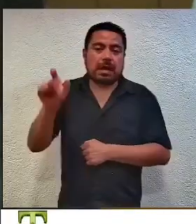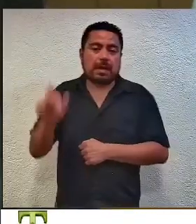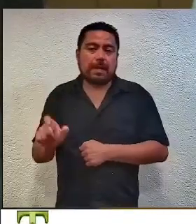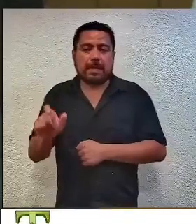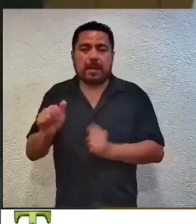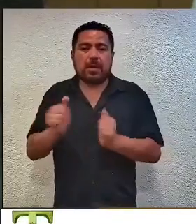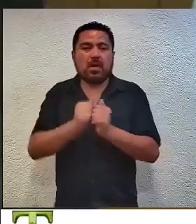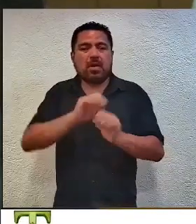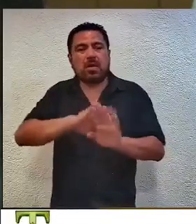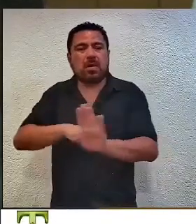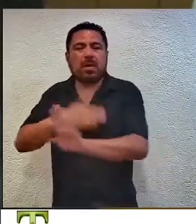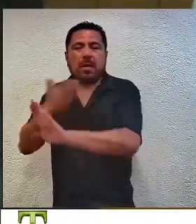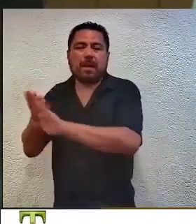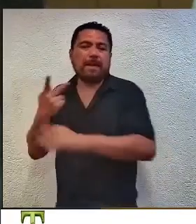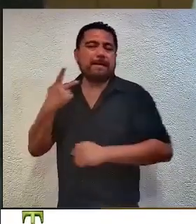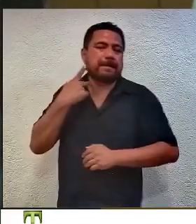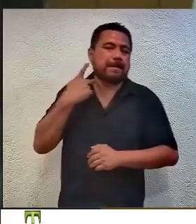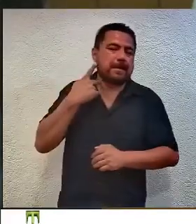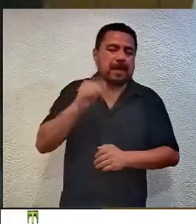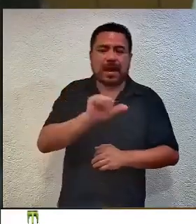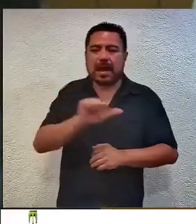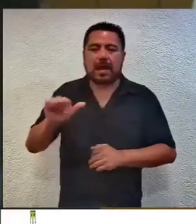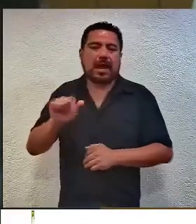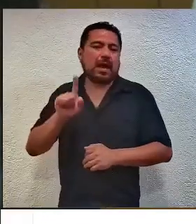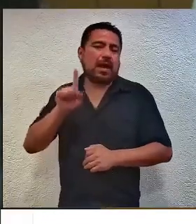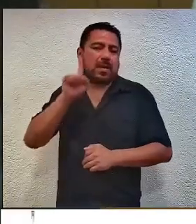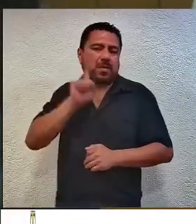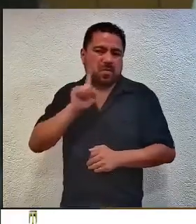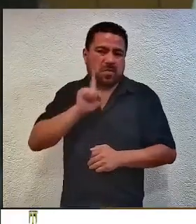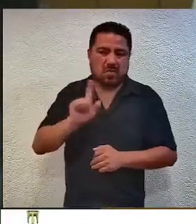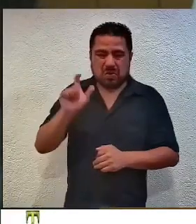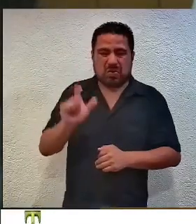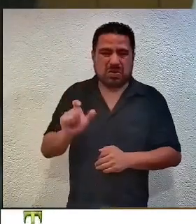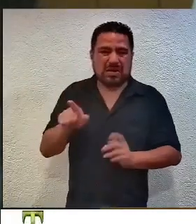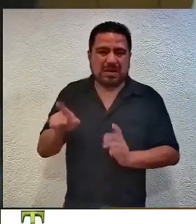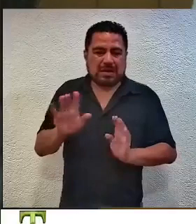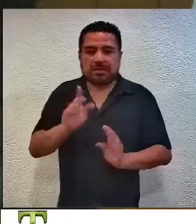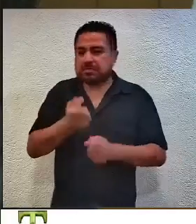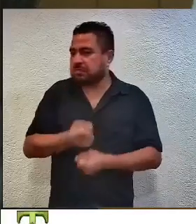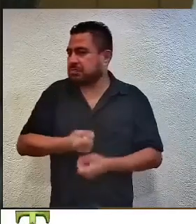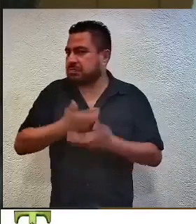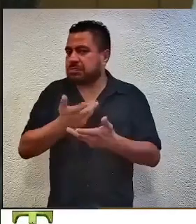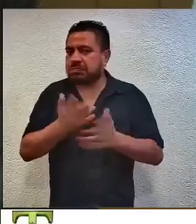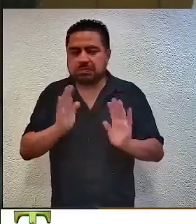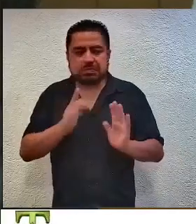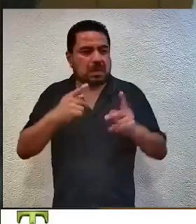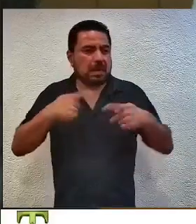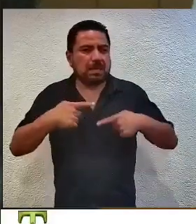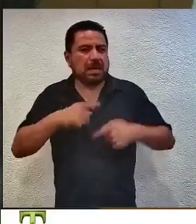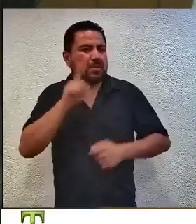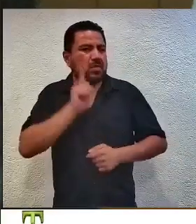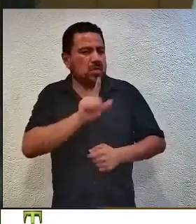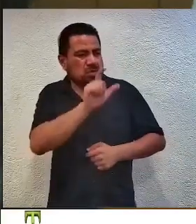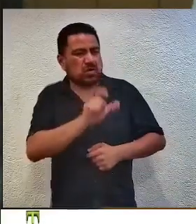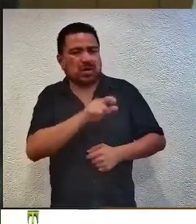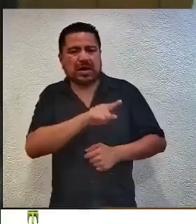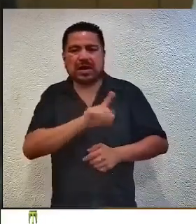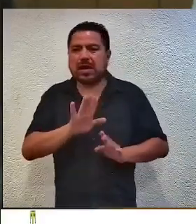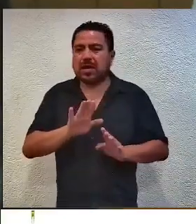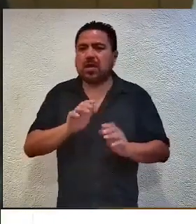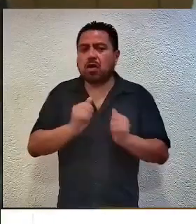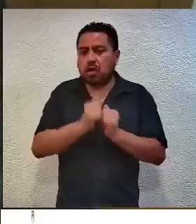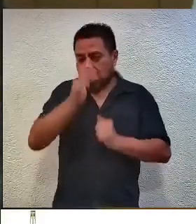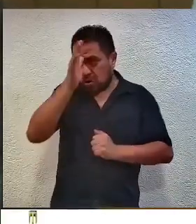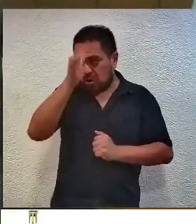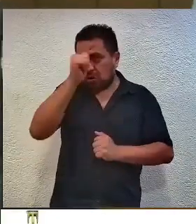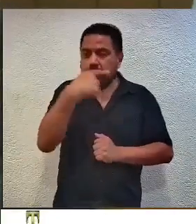de violencia política en razón de género, expresando la quejosa hechos que en su